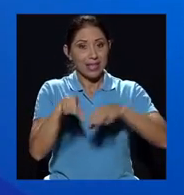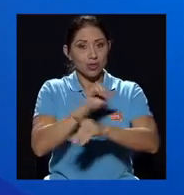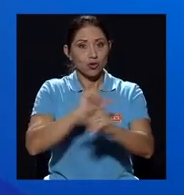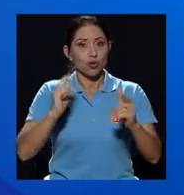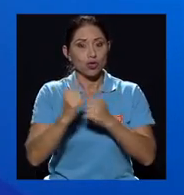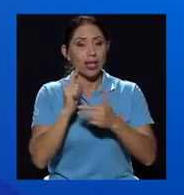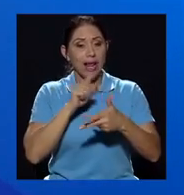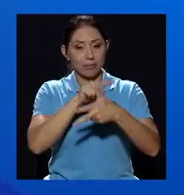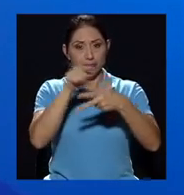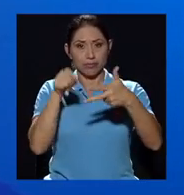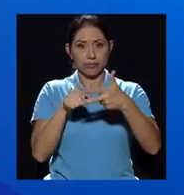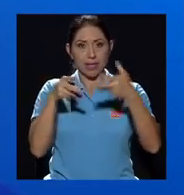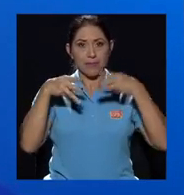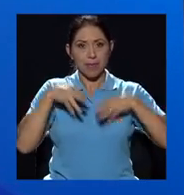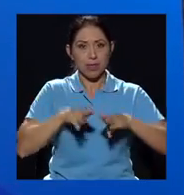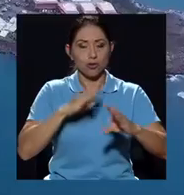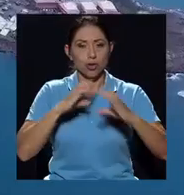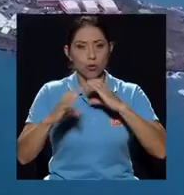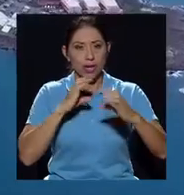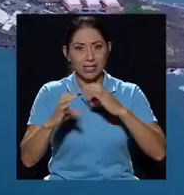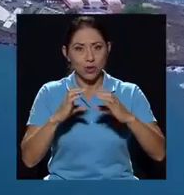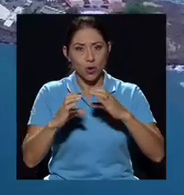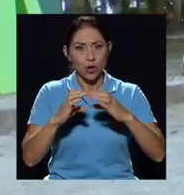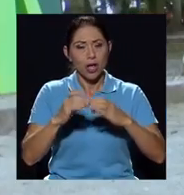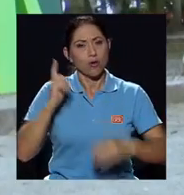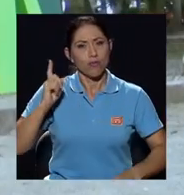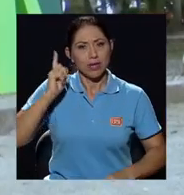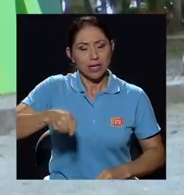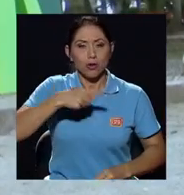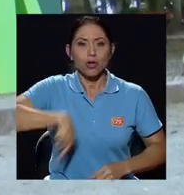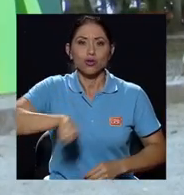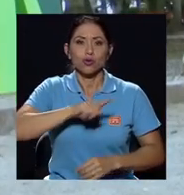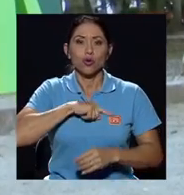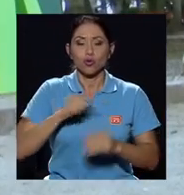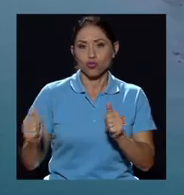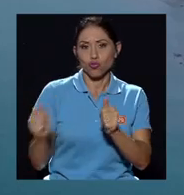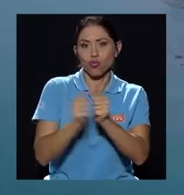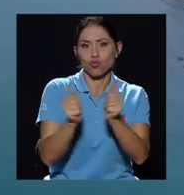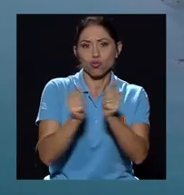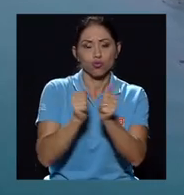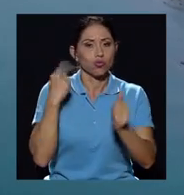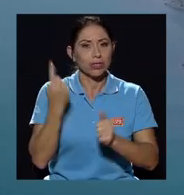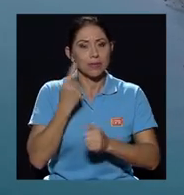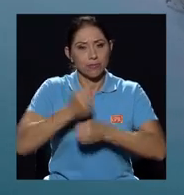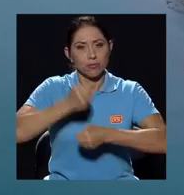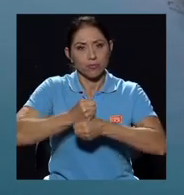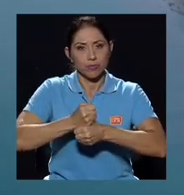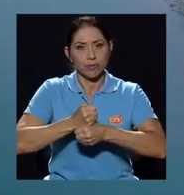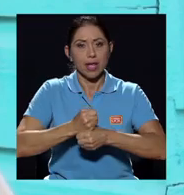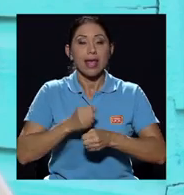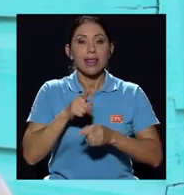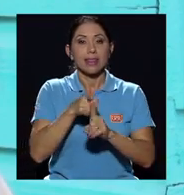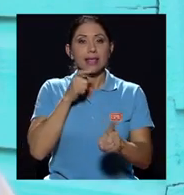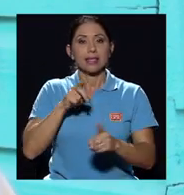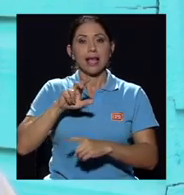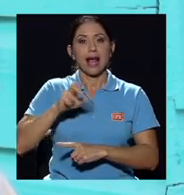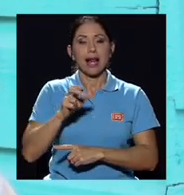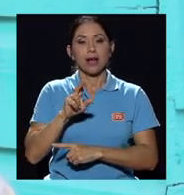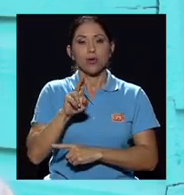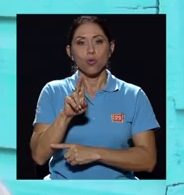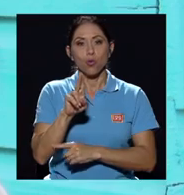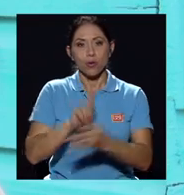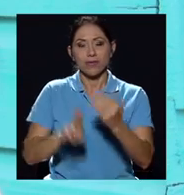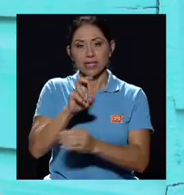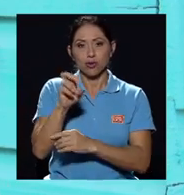los 3 medios de comunicación hace obligatorio que tratemos de producir de manera conjunta constantemente. Desde el canal Universidad de Costa Rica hemos traído